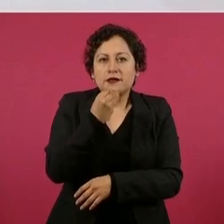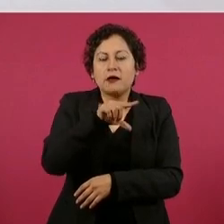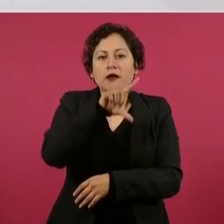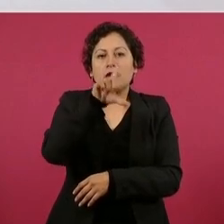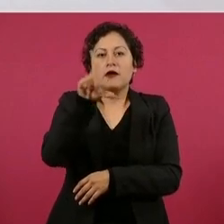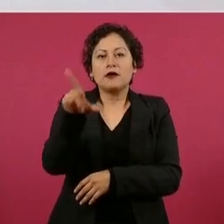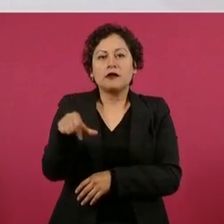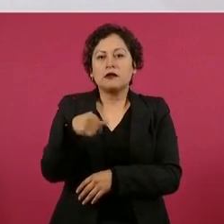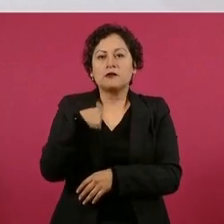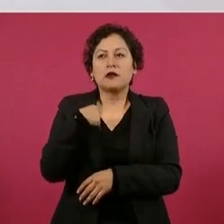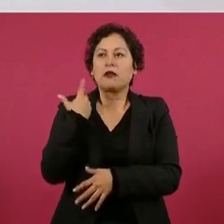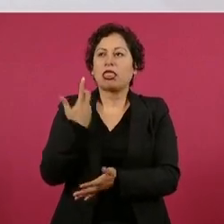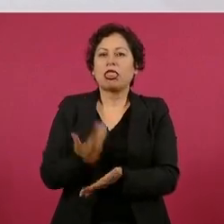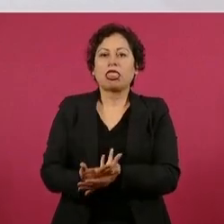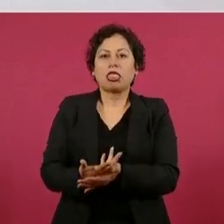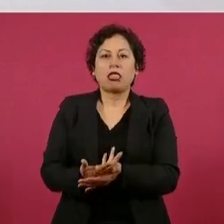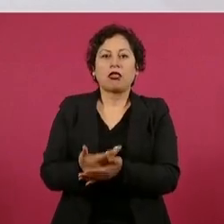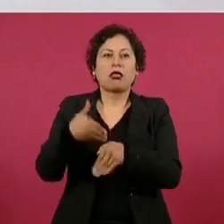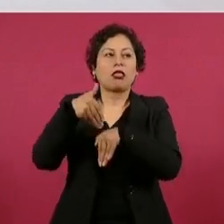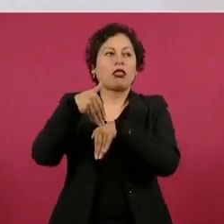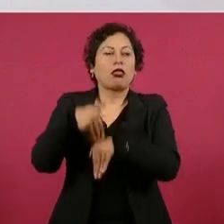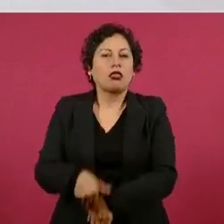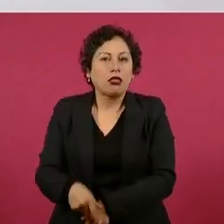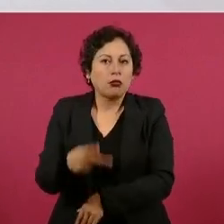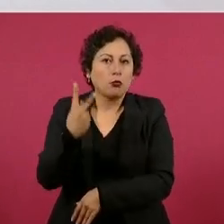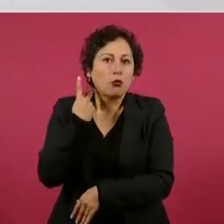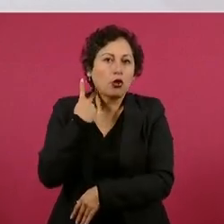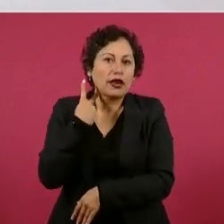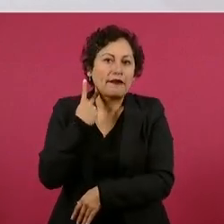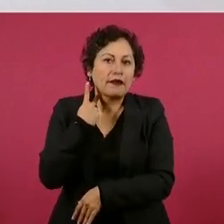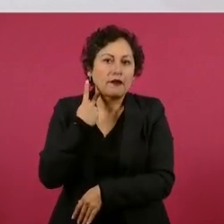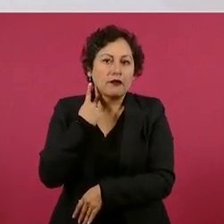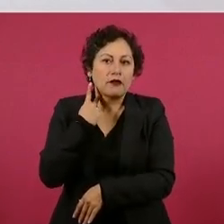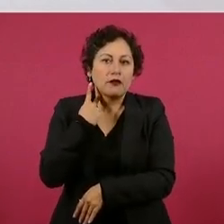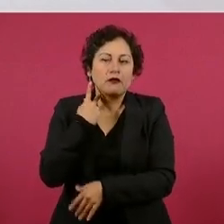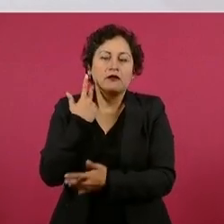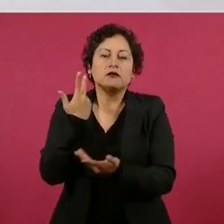Ya terminó siendo director de un periódico,